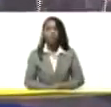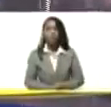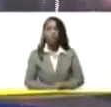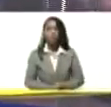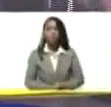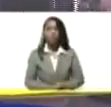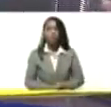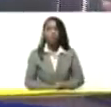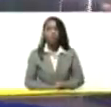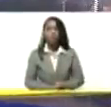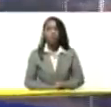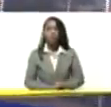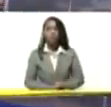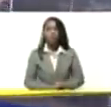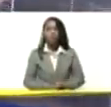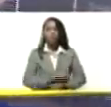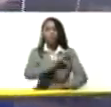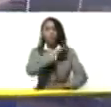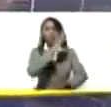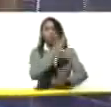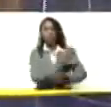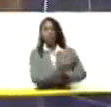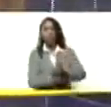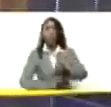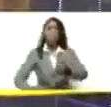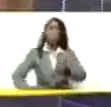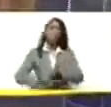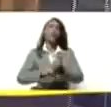creo yo creo que es el método 77